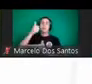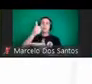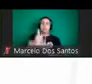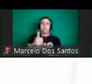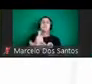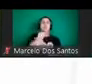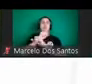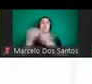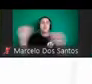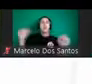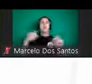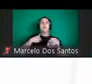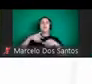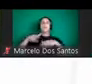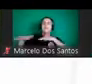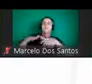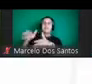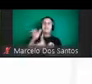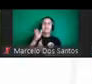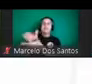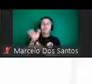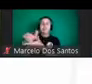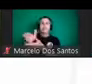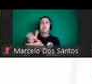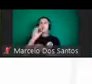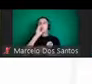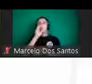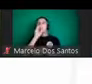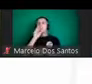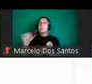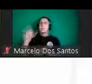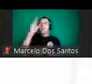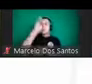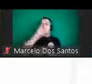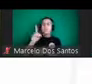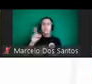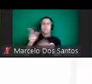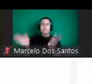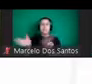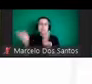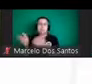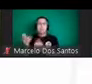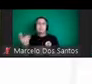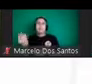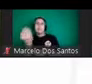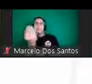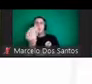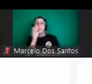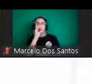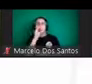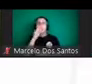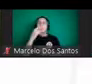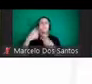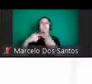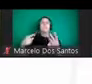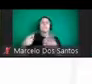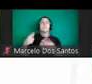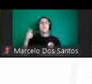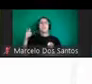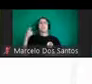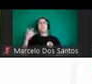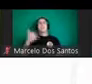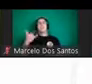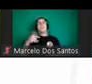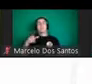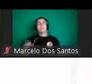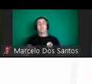la reinducción o en un momento en el que la persona a lo mejor recién se está incorporando o en un momento donde hay una situación que abordar.